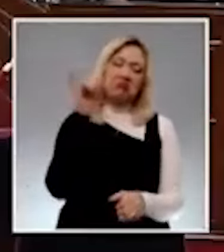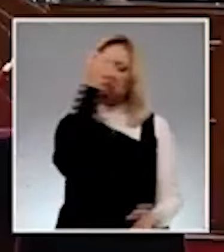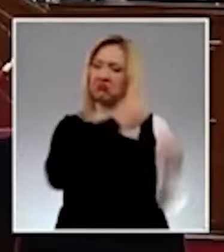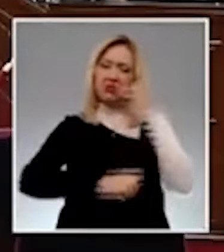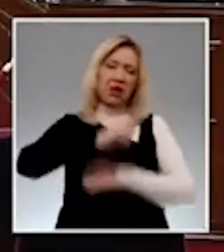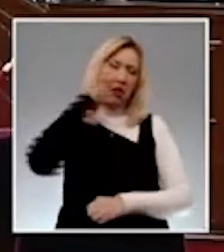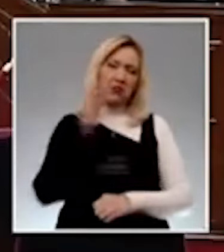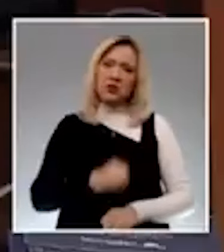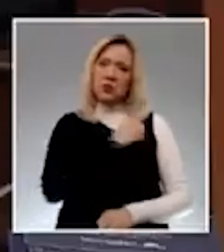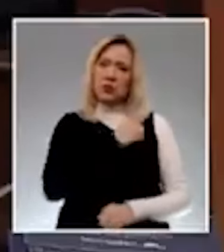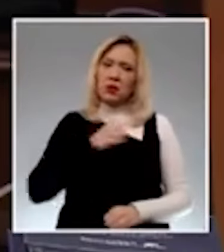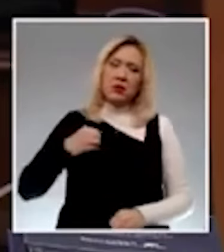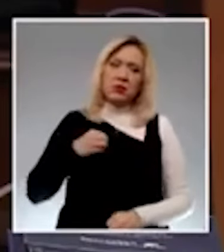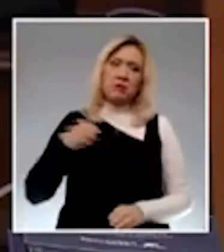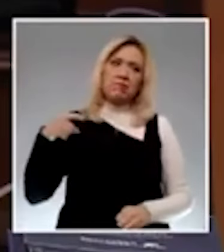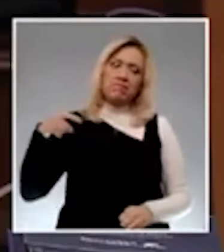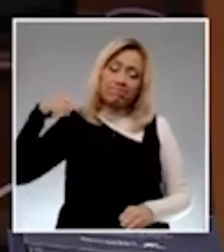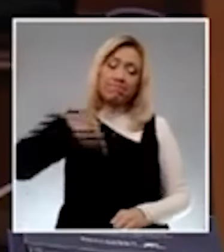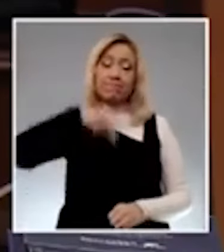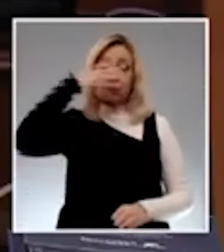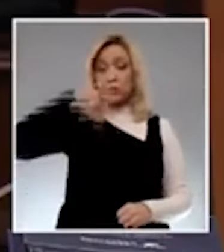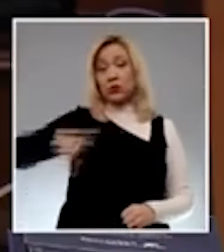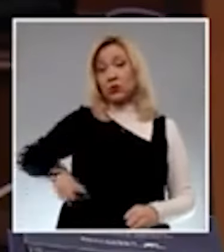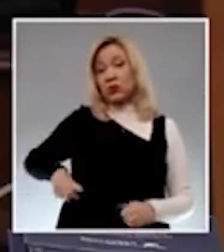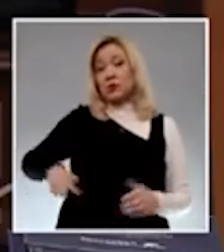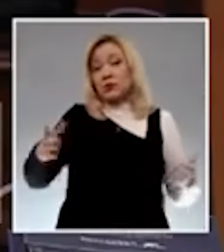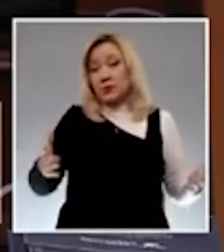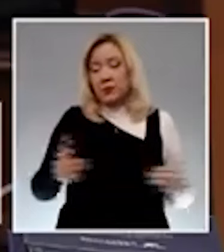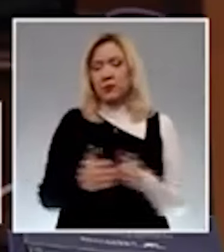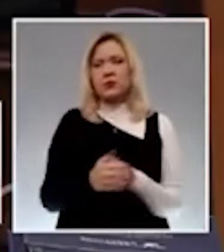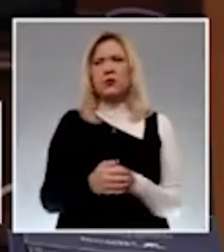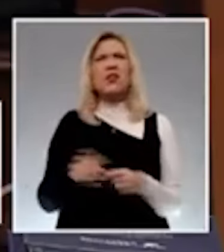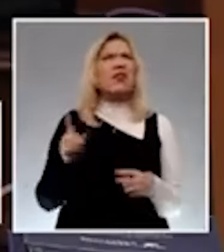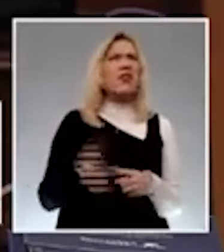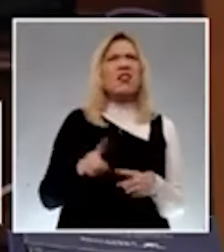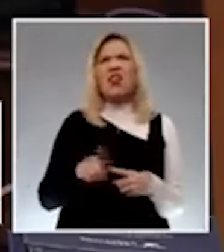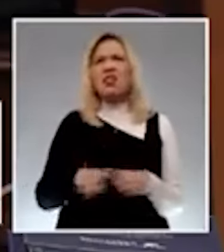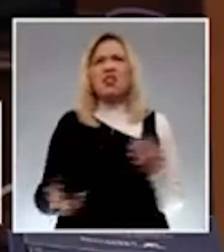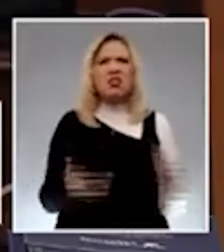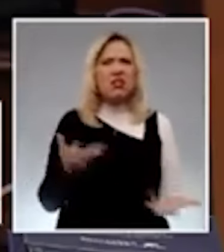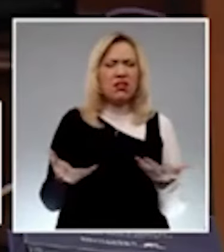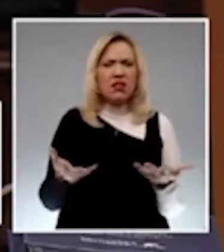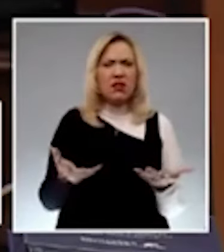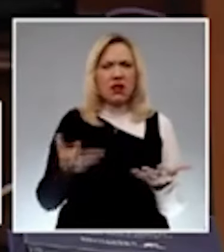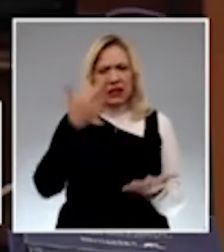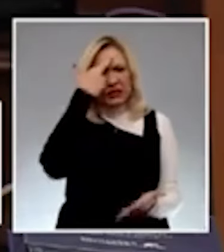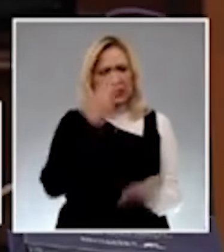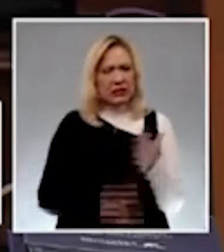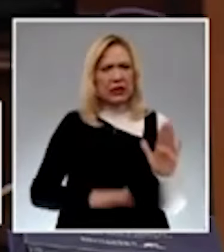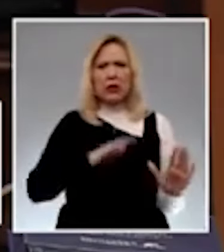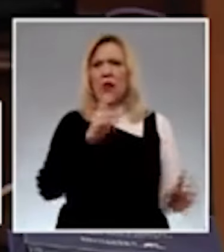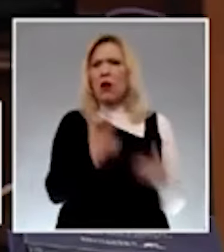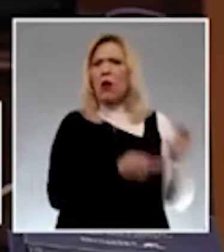obligación del Estado mexicano. ¿Quiénes van a hacer valer los vicios de falta de consulta si no están